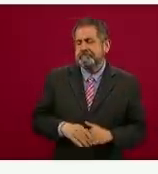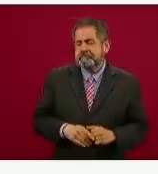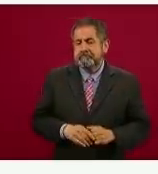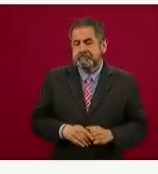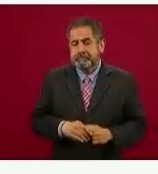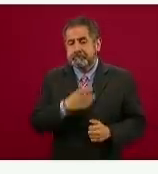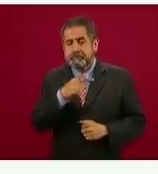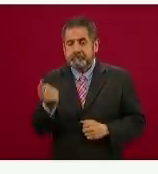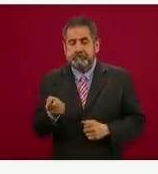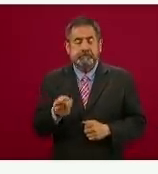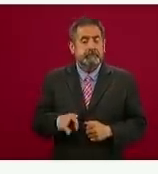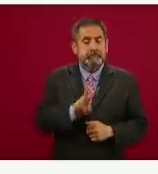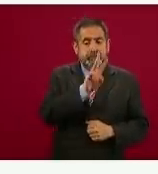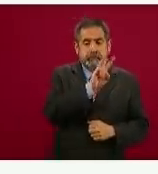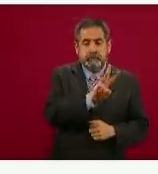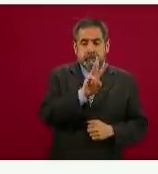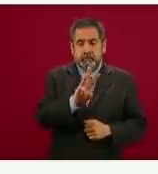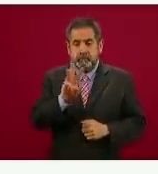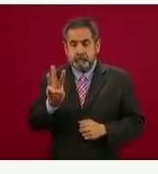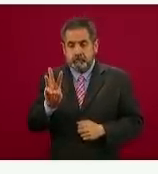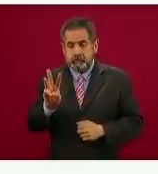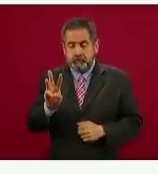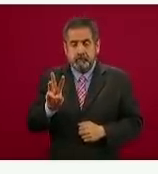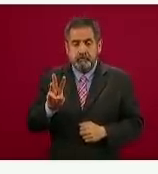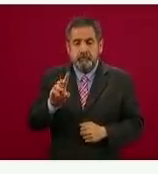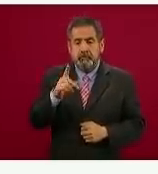página web es la página del gobierno,